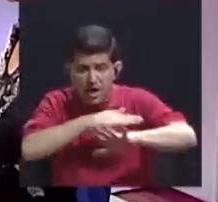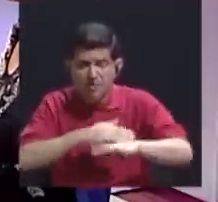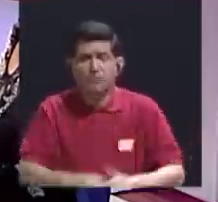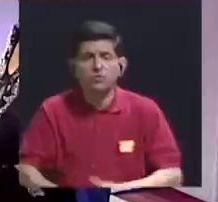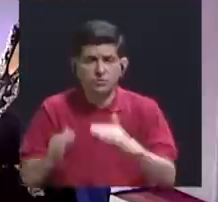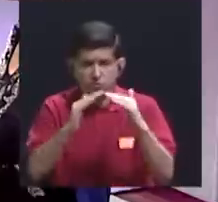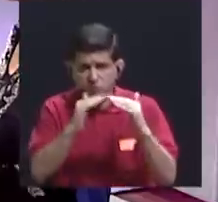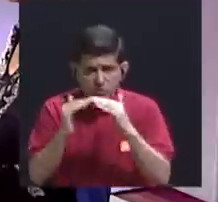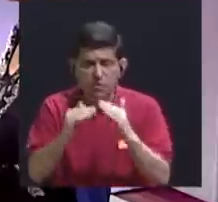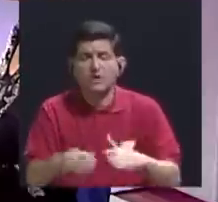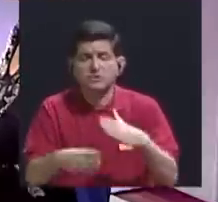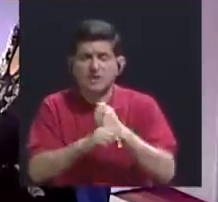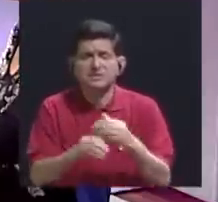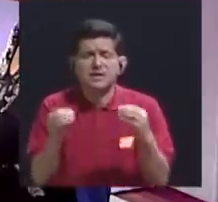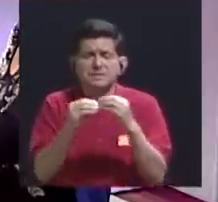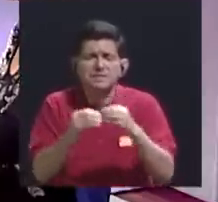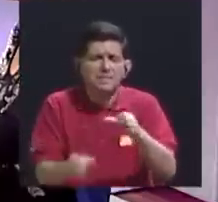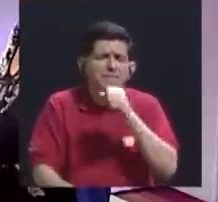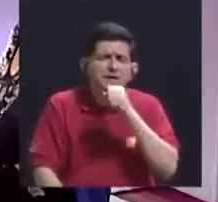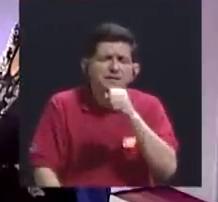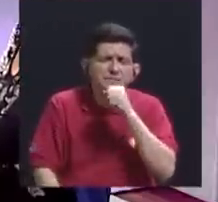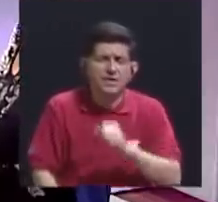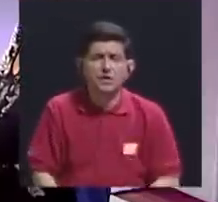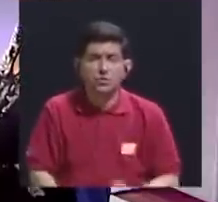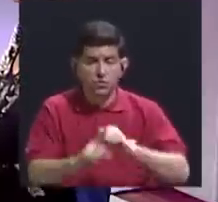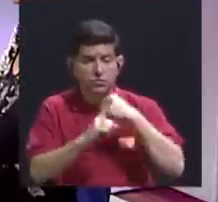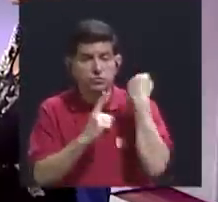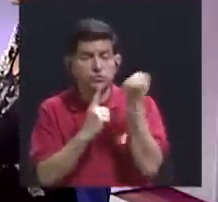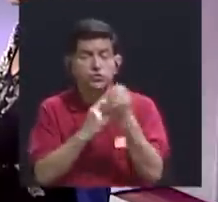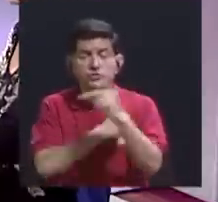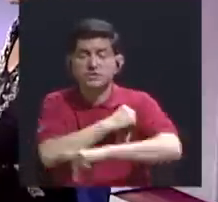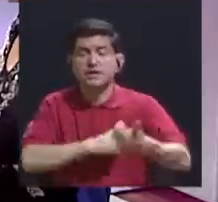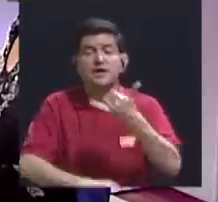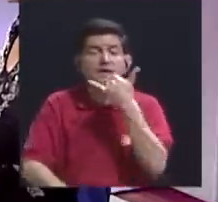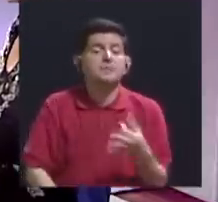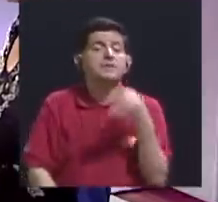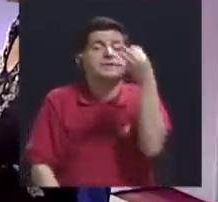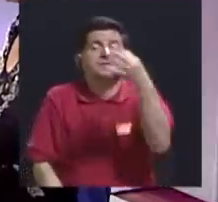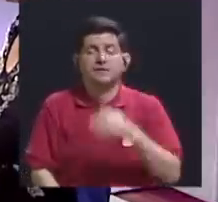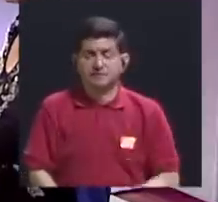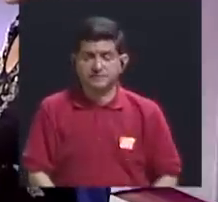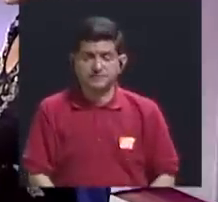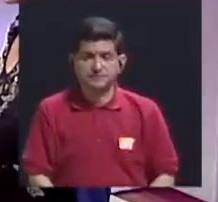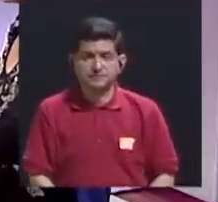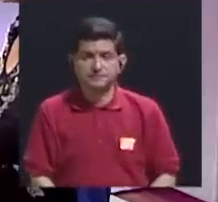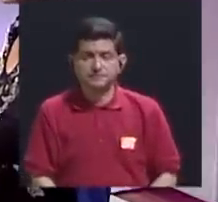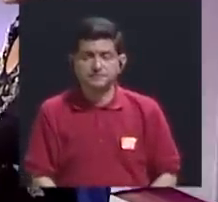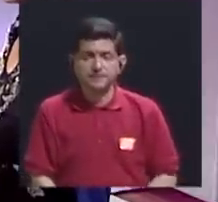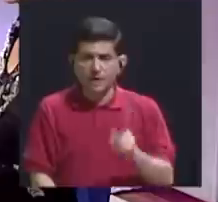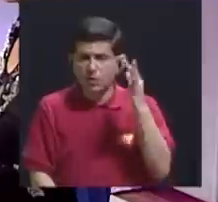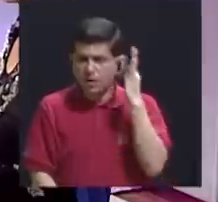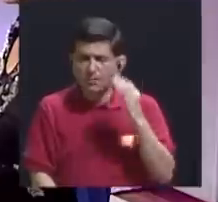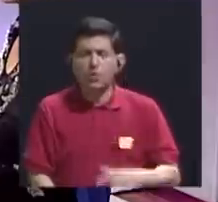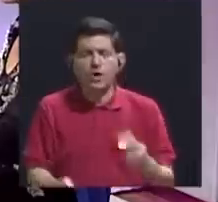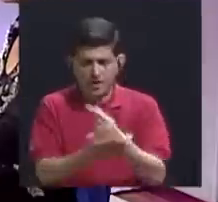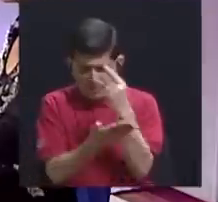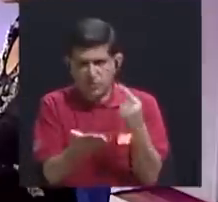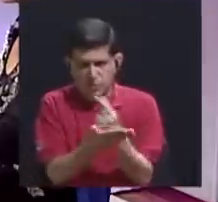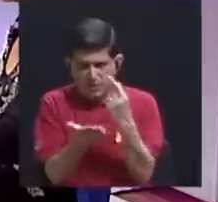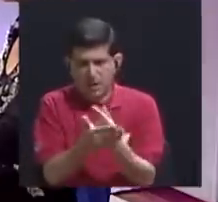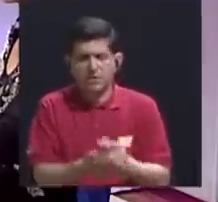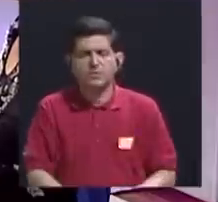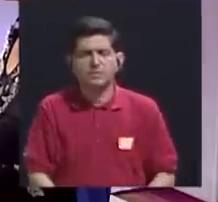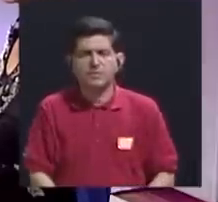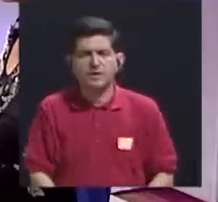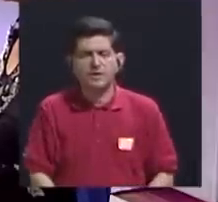población cada vez va a ser más vieja entonces qué va a pasar con sociedad y con el país doña una señora de guadalupe